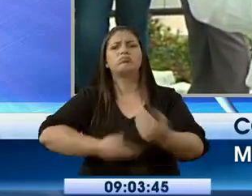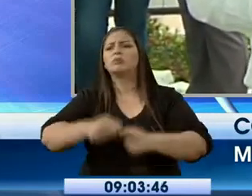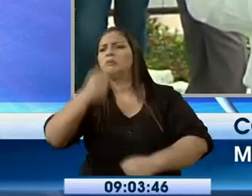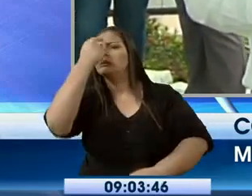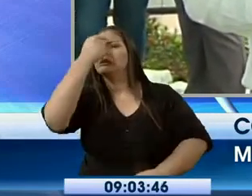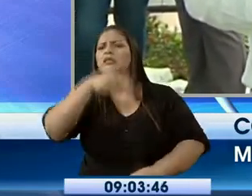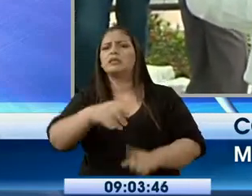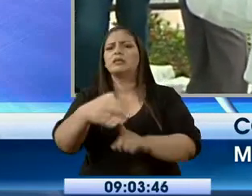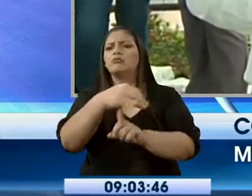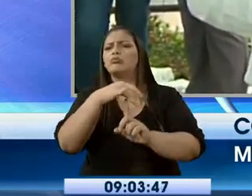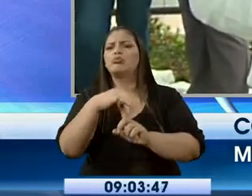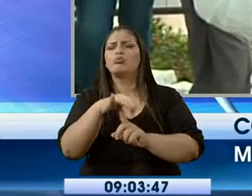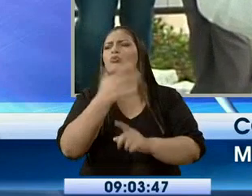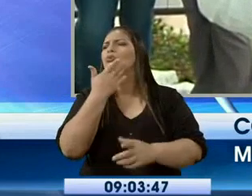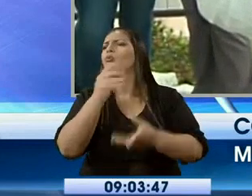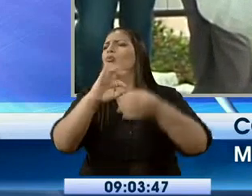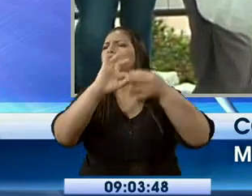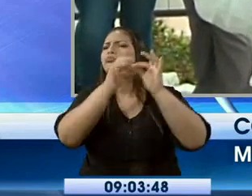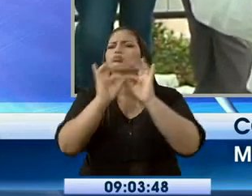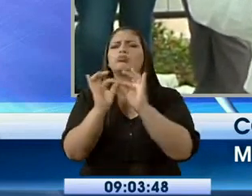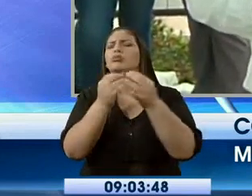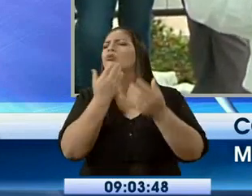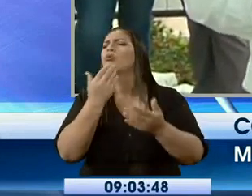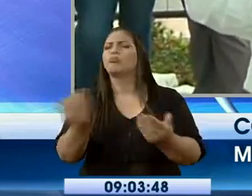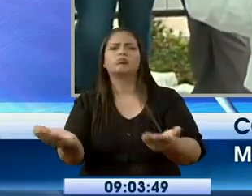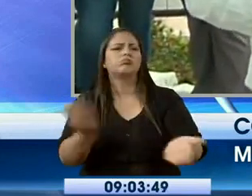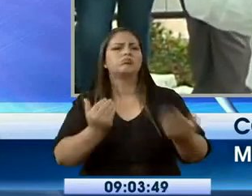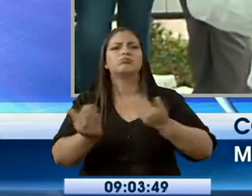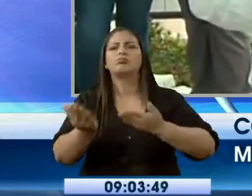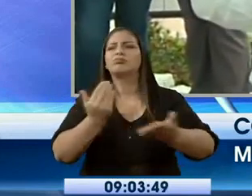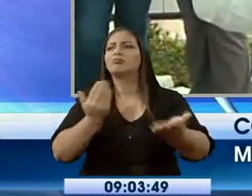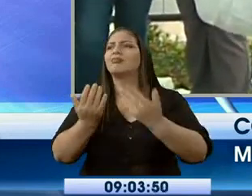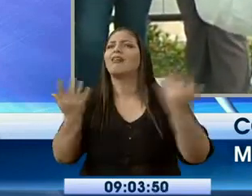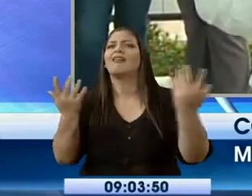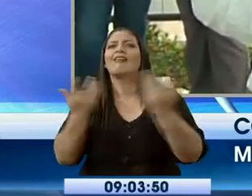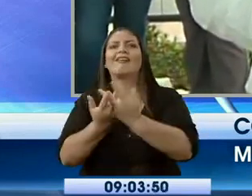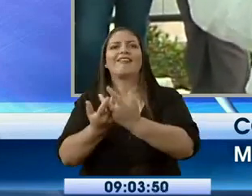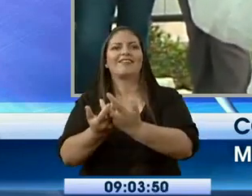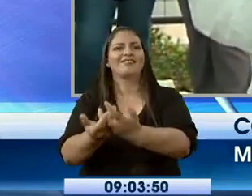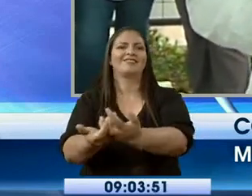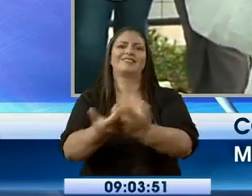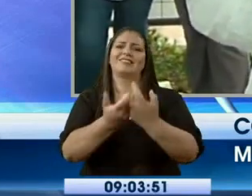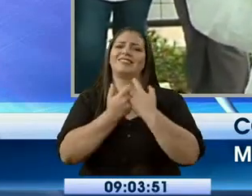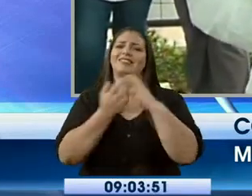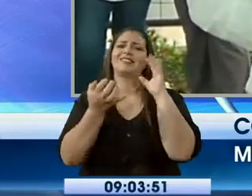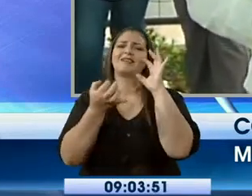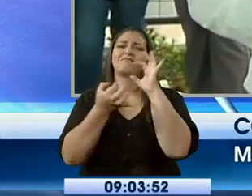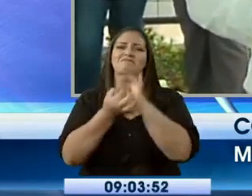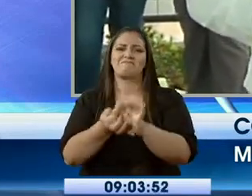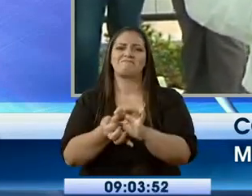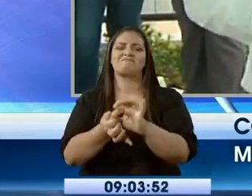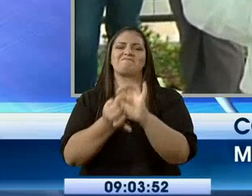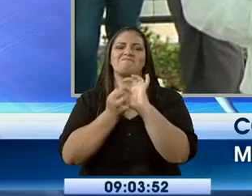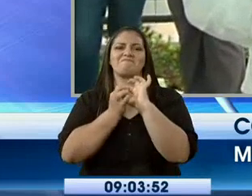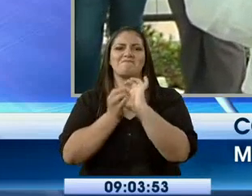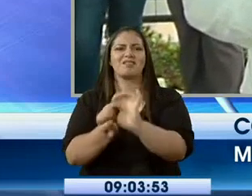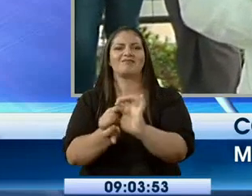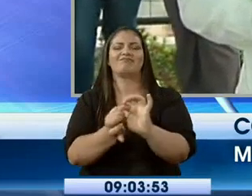unirse y que a partir de ese momento rescatan lo que antes no habían tenido, la amistad, la